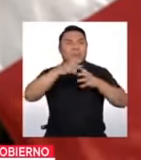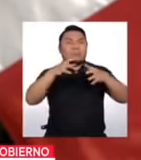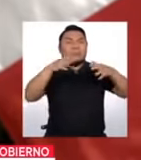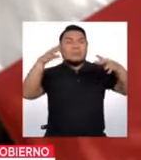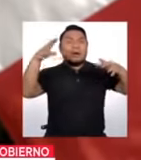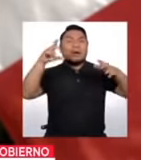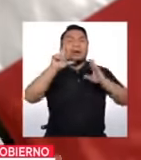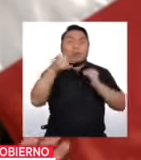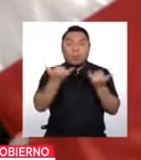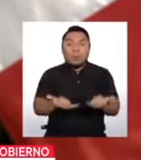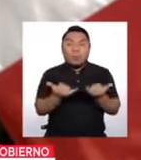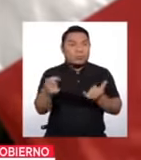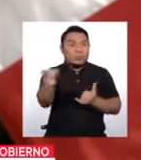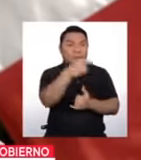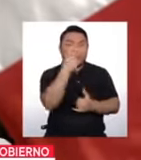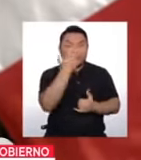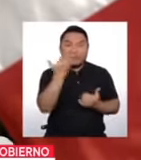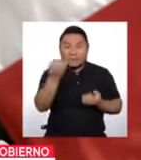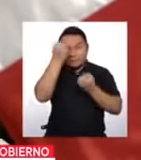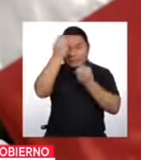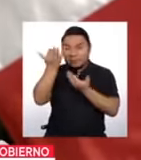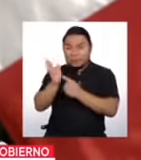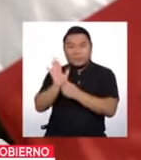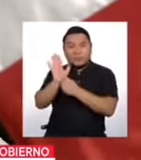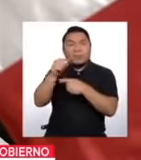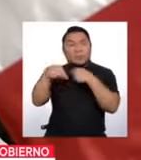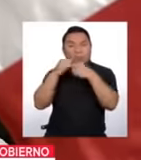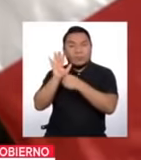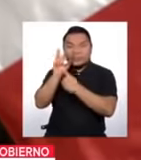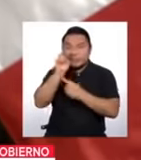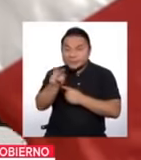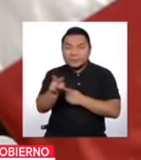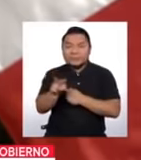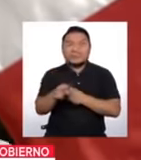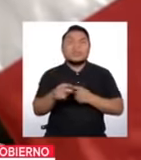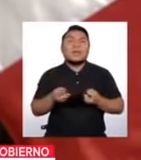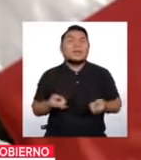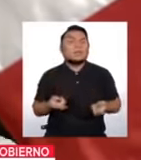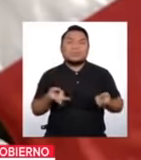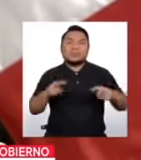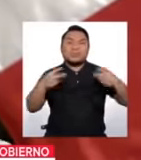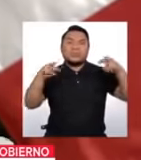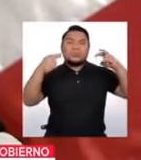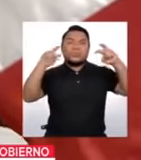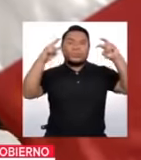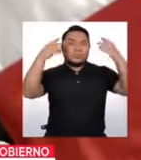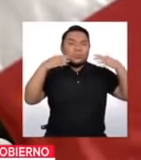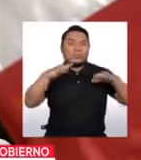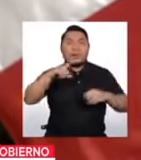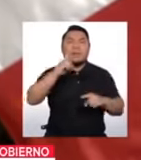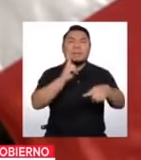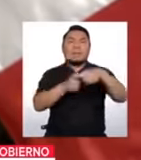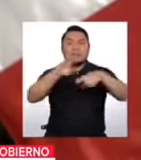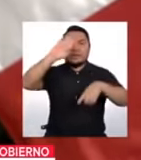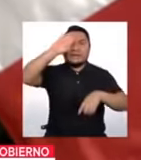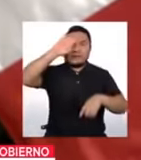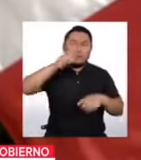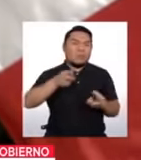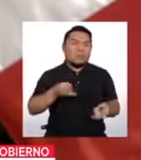hoy, ustedes pueden verificar con la información que damos todos los días, se duplica el caso de contagiados positivos